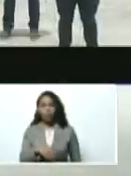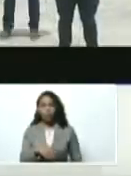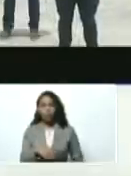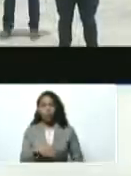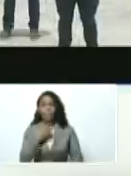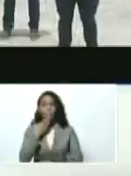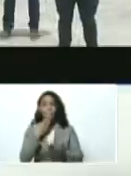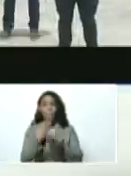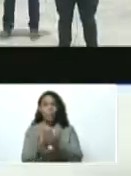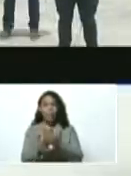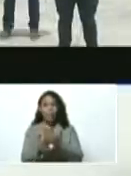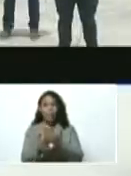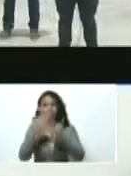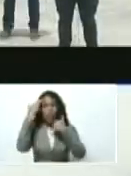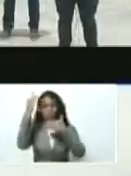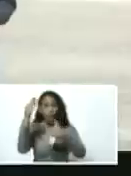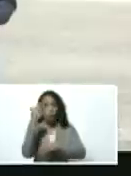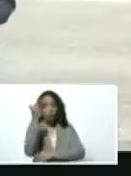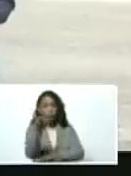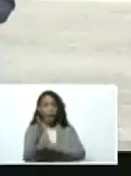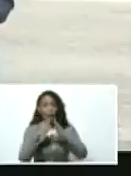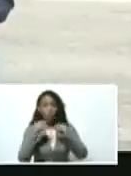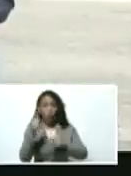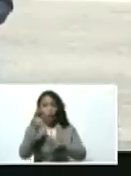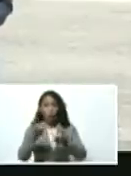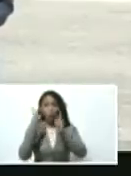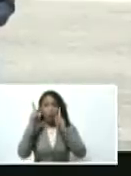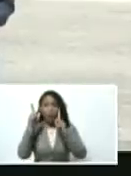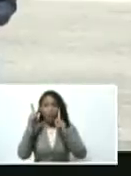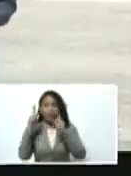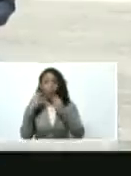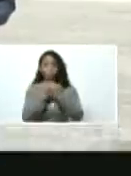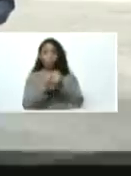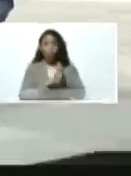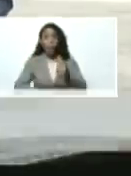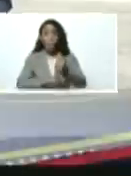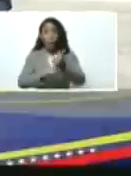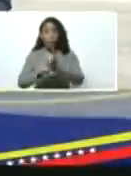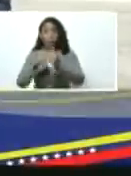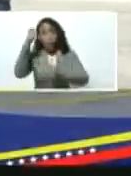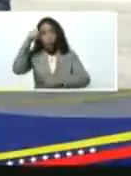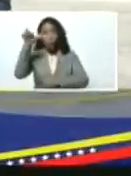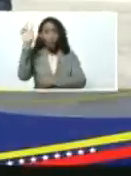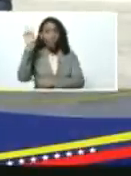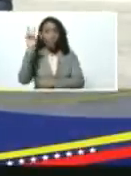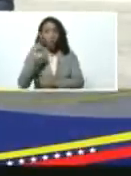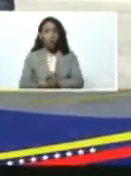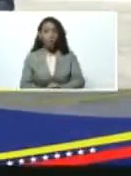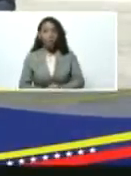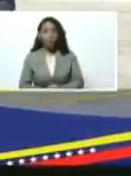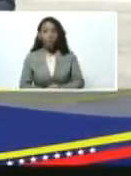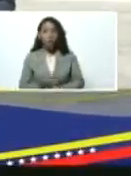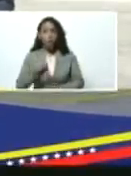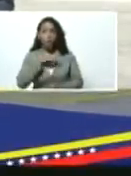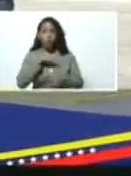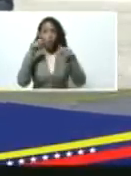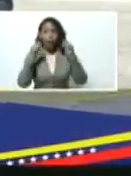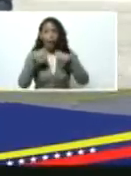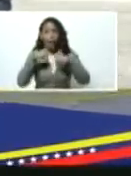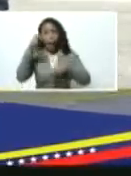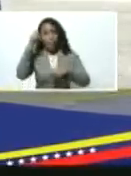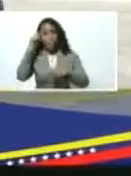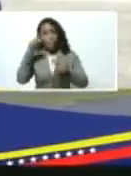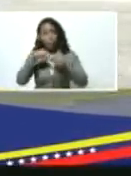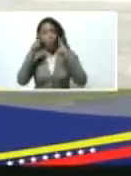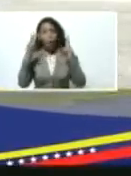Permítame saludarle, presidente, a usted, a todas las autoridades que le acompañan y a todo el pueblo de Venezuela. Nos encontramos en el puerto